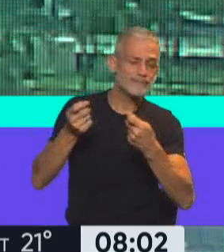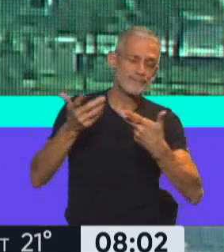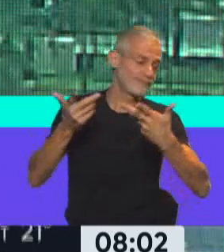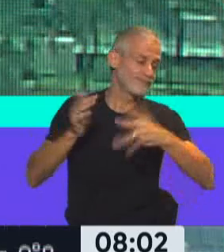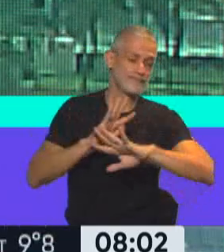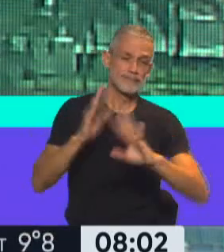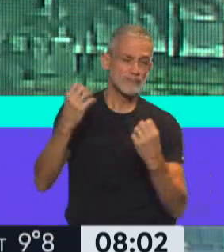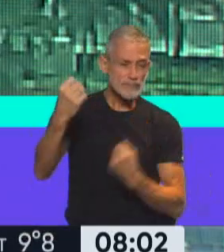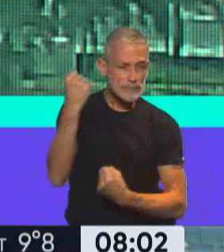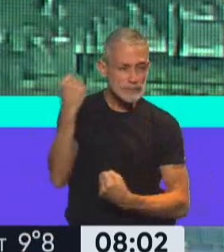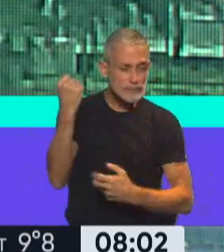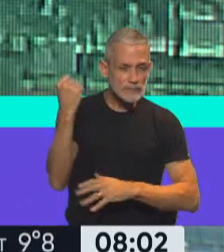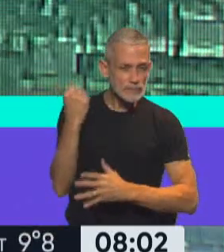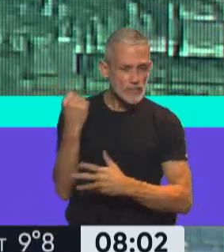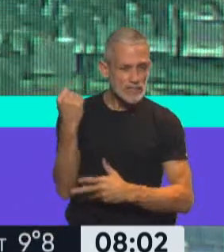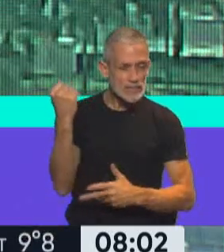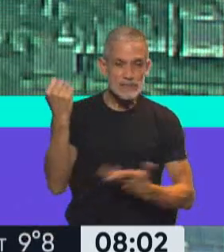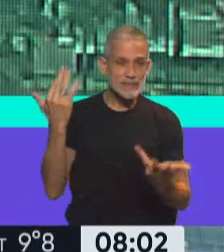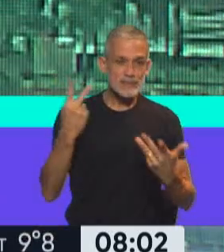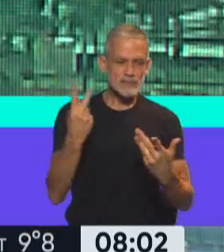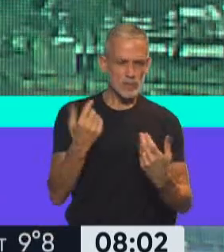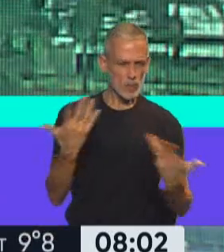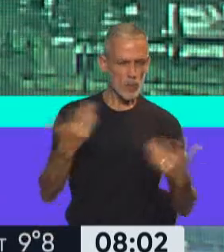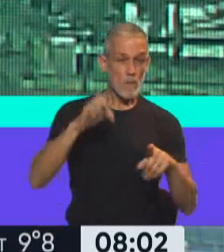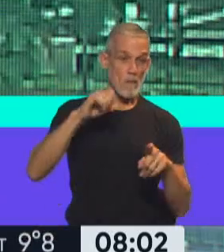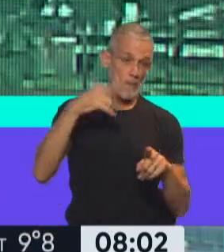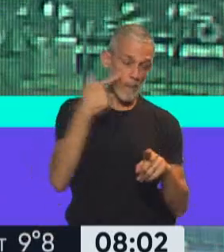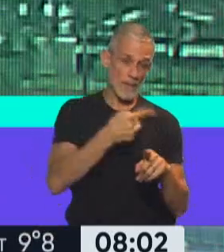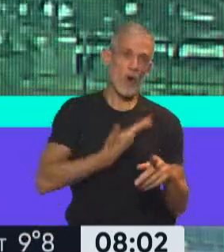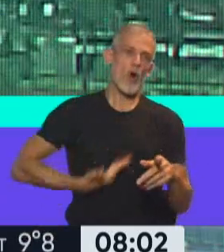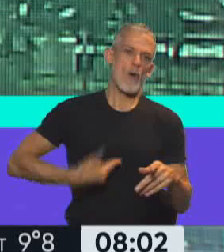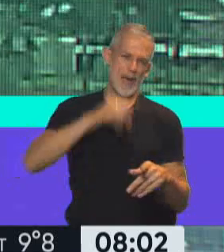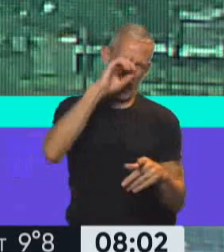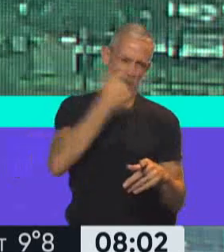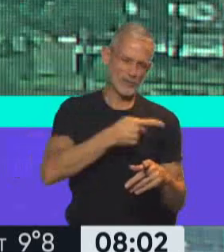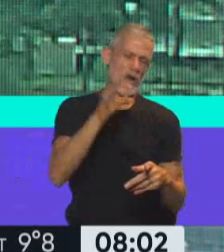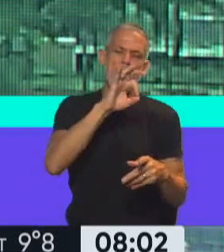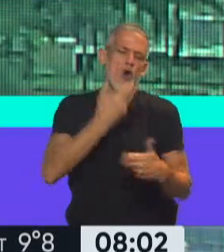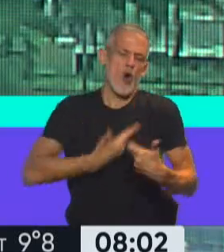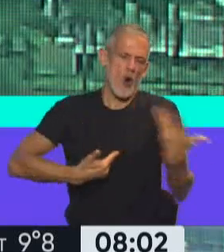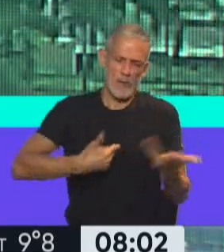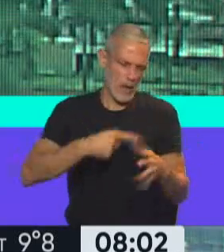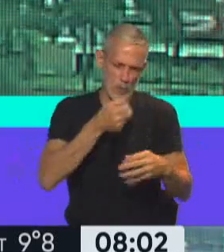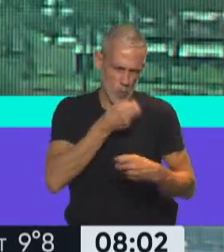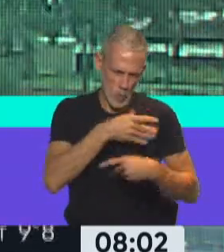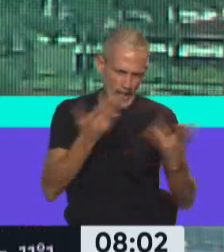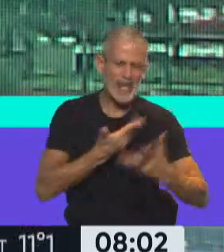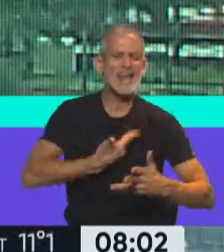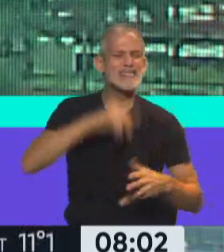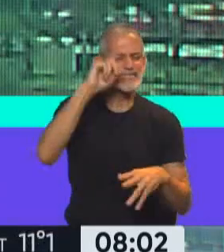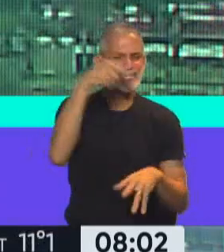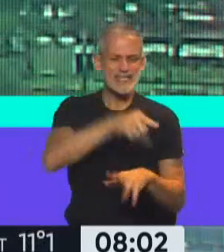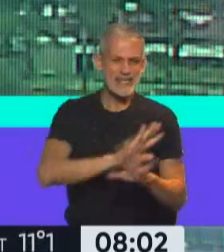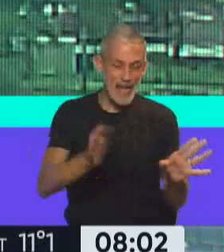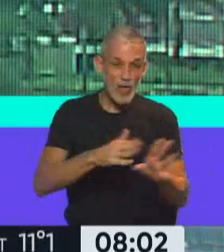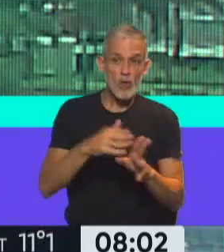porque realmente es una negociación de dos grandes, es decir, por un lado, el gobierno nacional o el gobierno que fuere, el Estado, sí, y